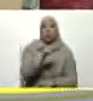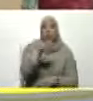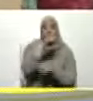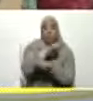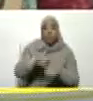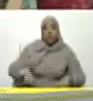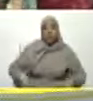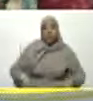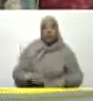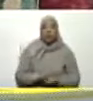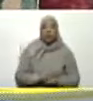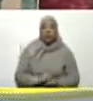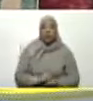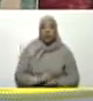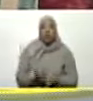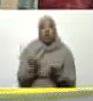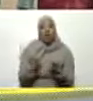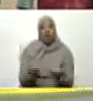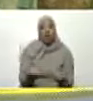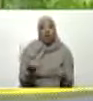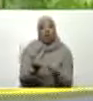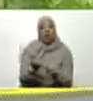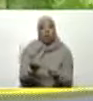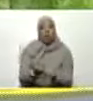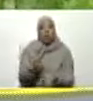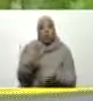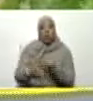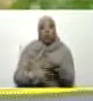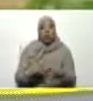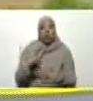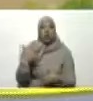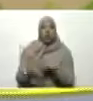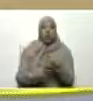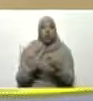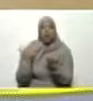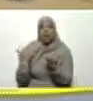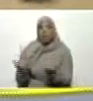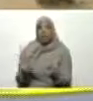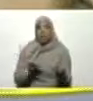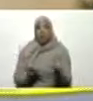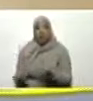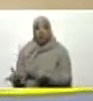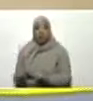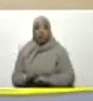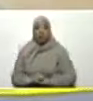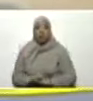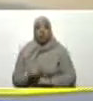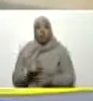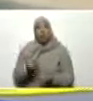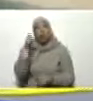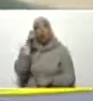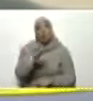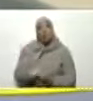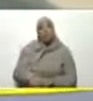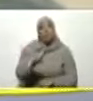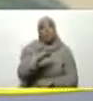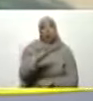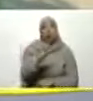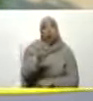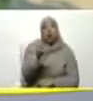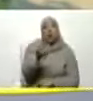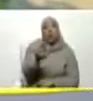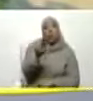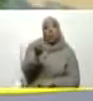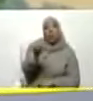presidencial para seguir tomando las acciones correspondientes. Pero el pueblo de Cumanacoa,